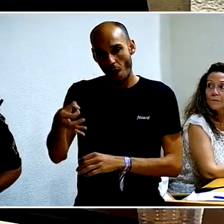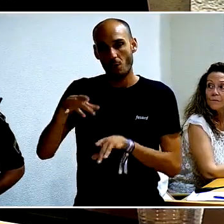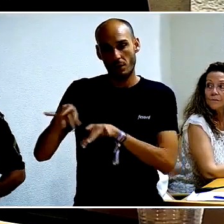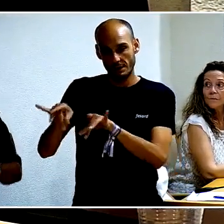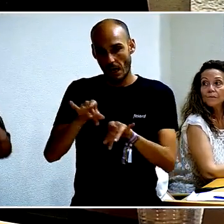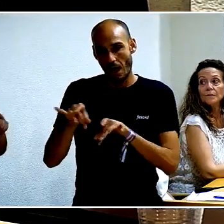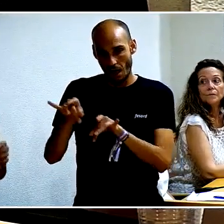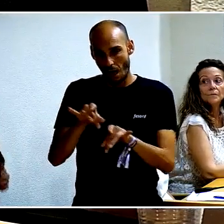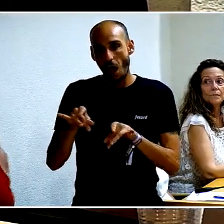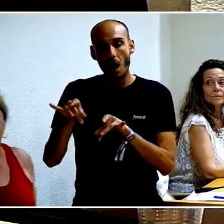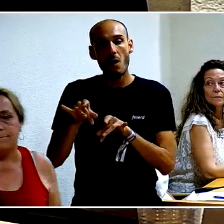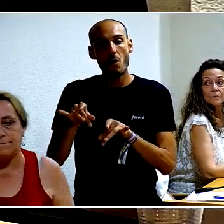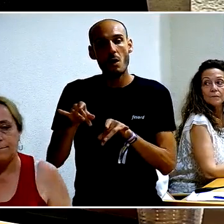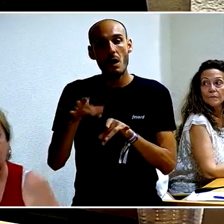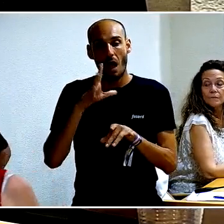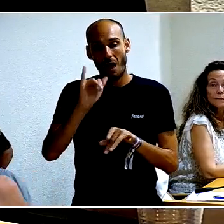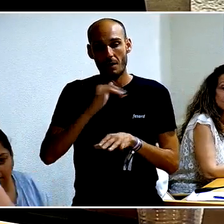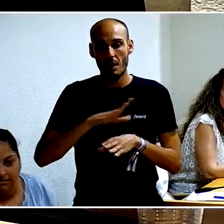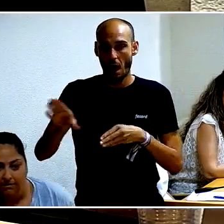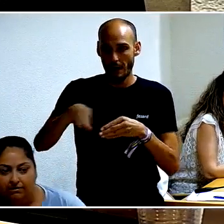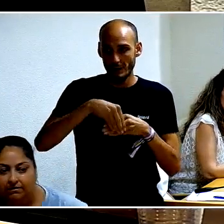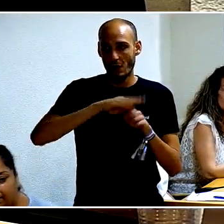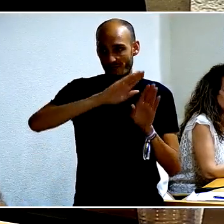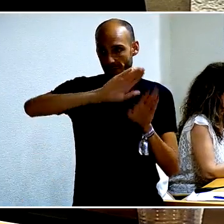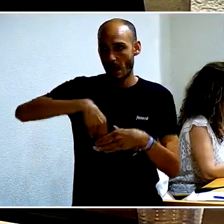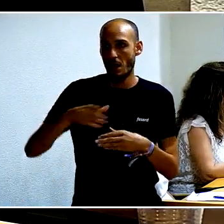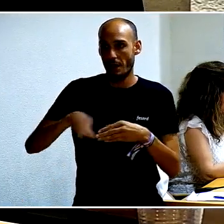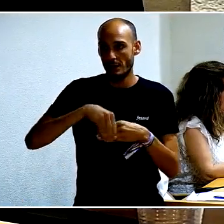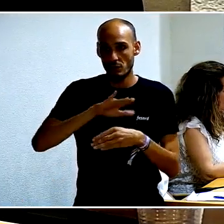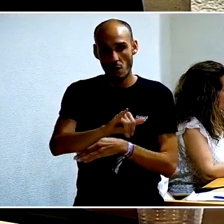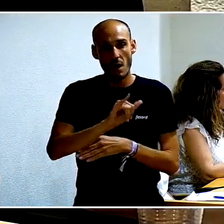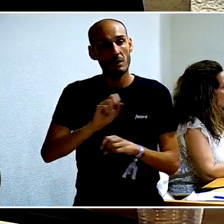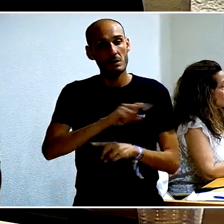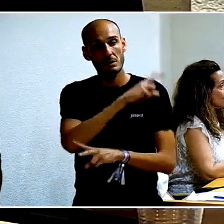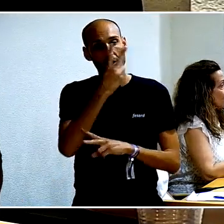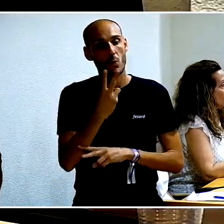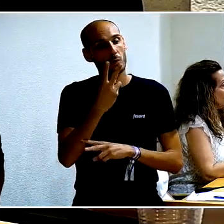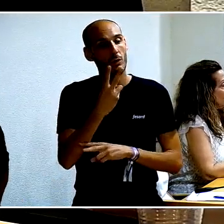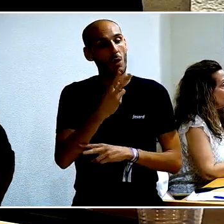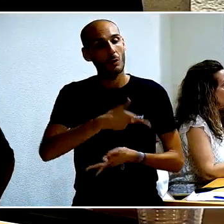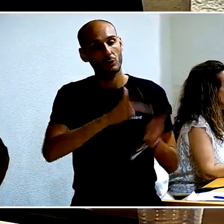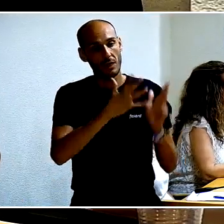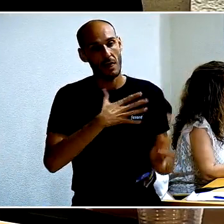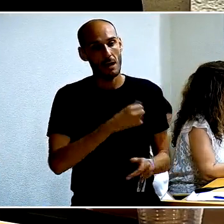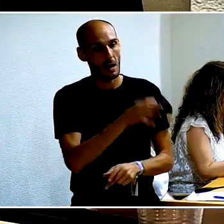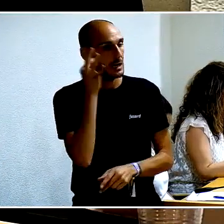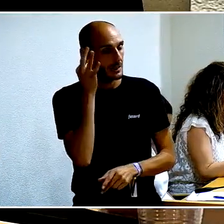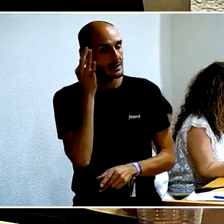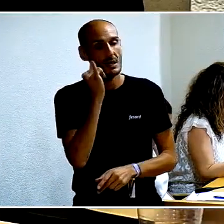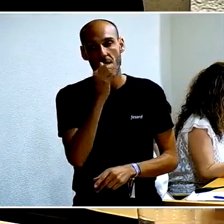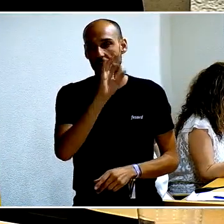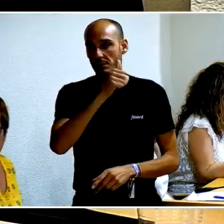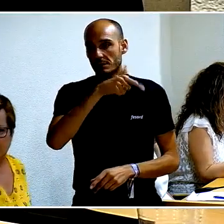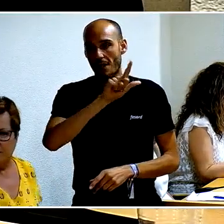copia literal consta como anexo al final de la presente moción. Segundo, autorizar a la señora alcaldesa, doña Isabel Martín Gómez,